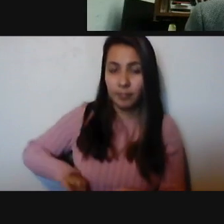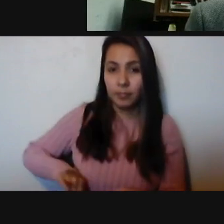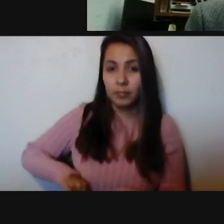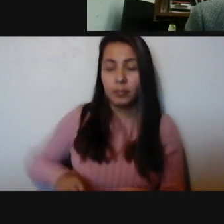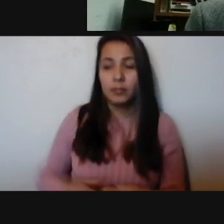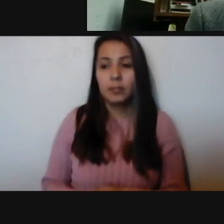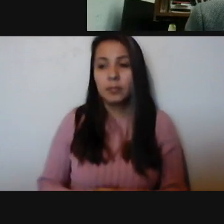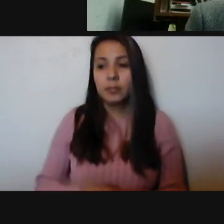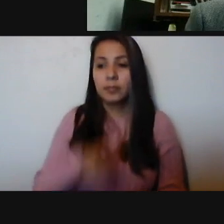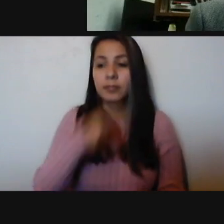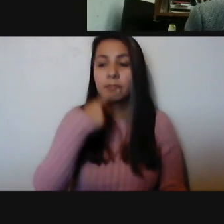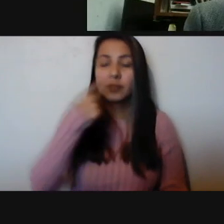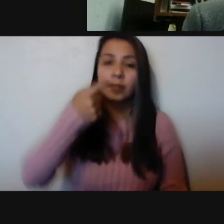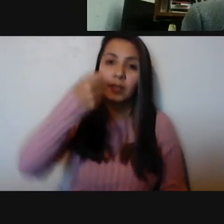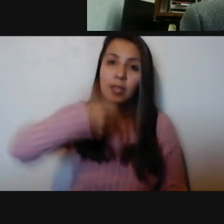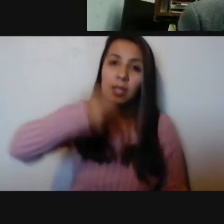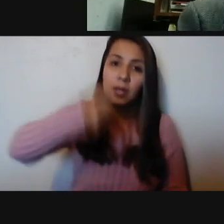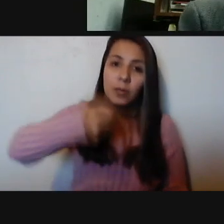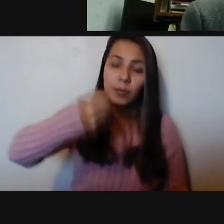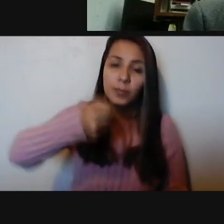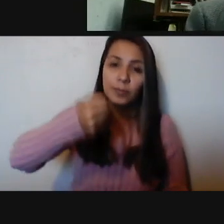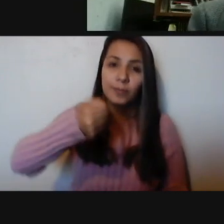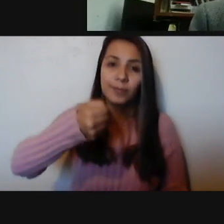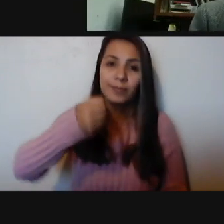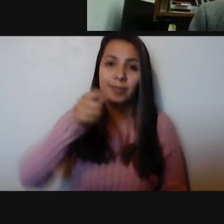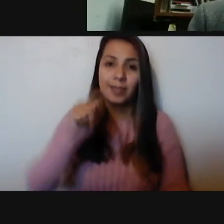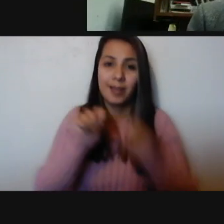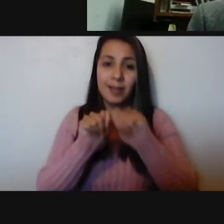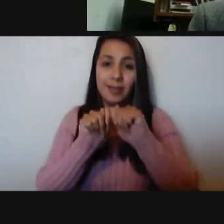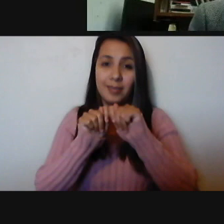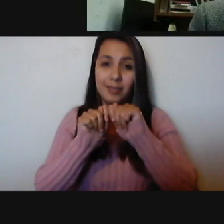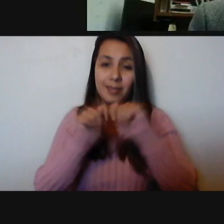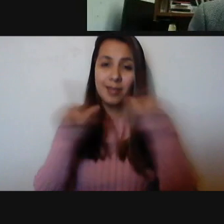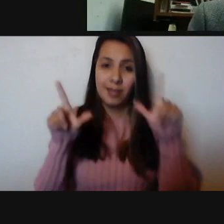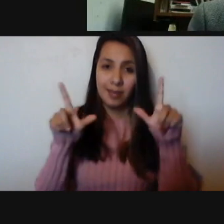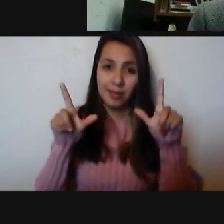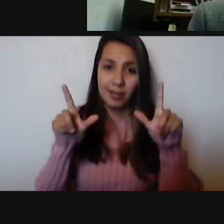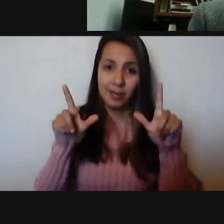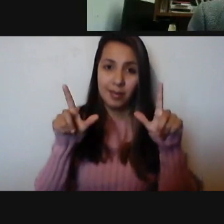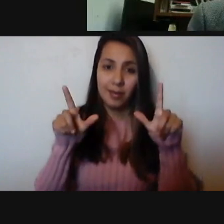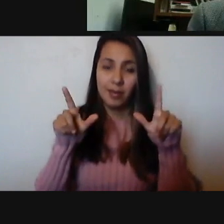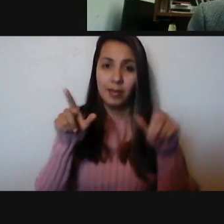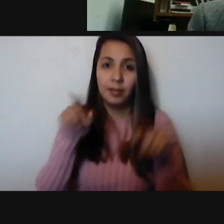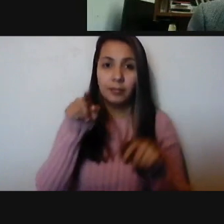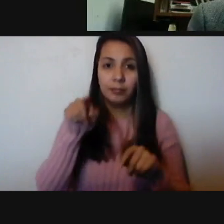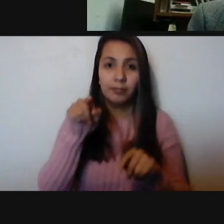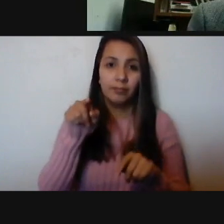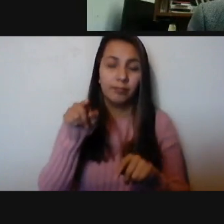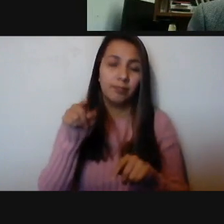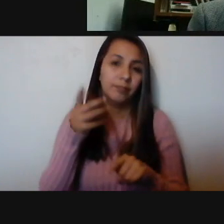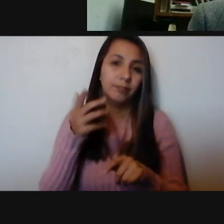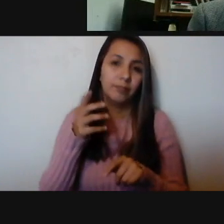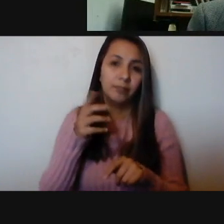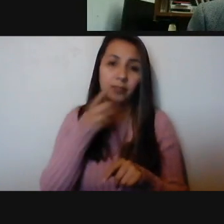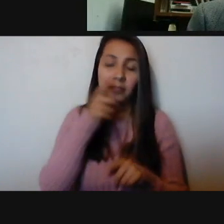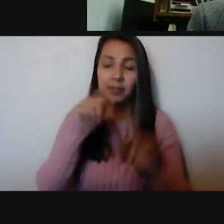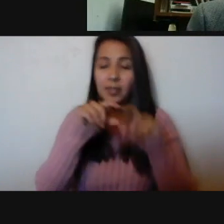su intervención, muy interesante. Mandan saludos desde